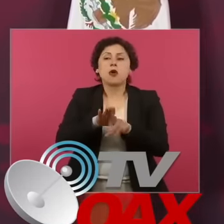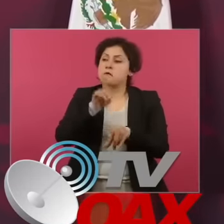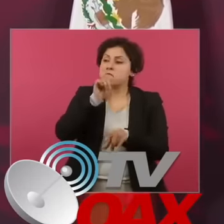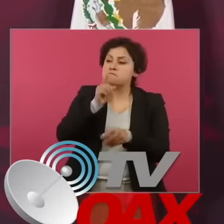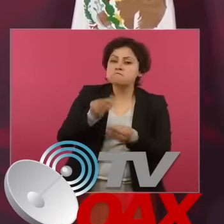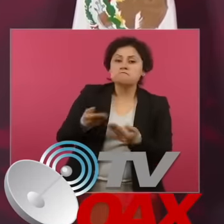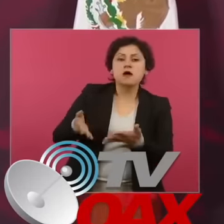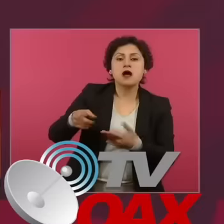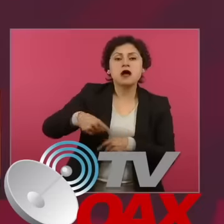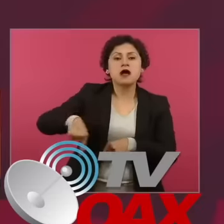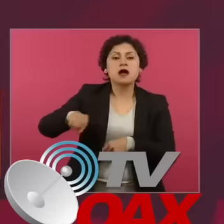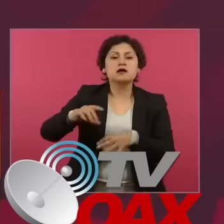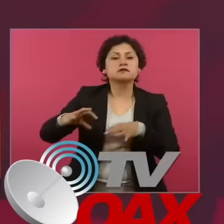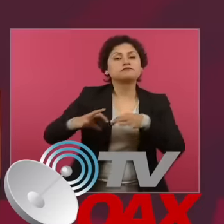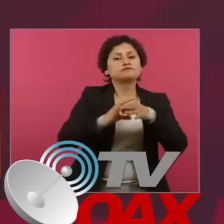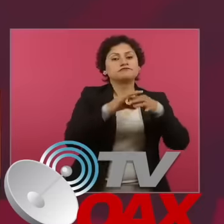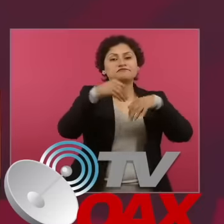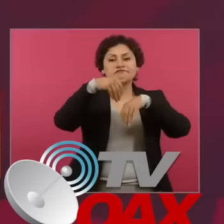Más,